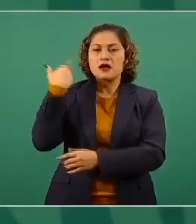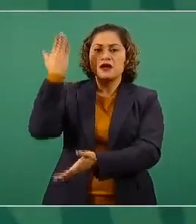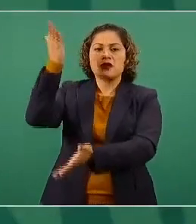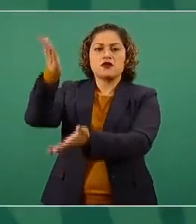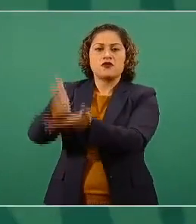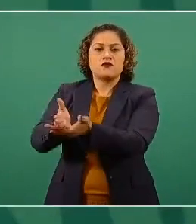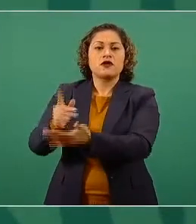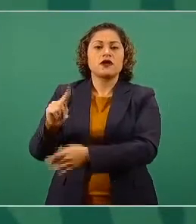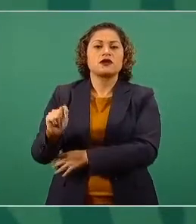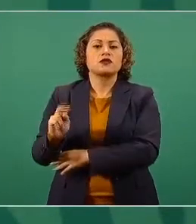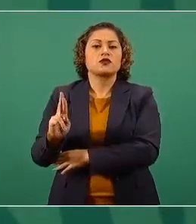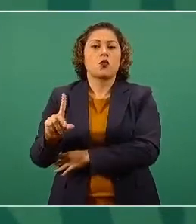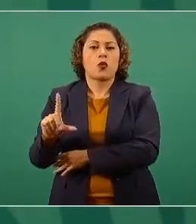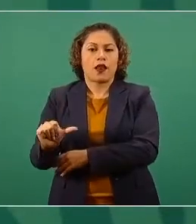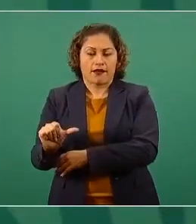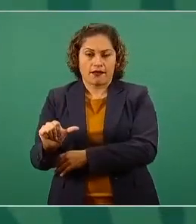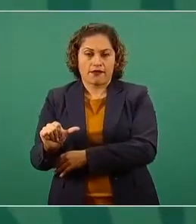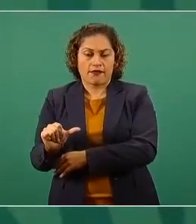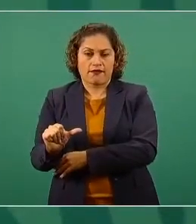y no saben